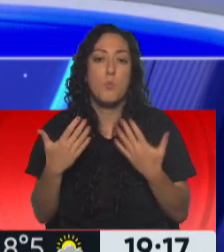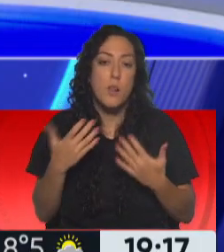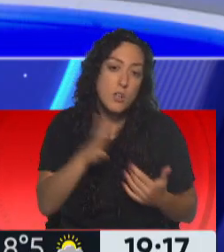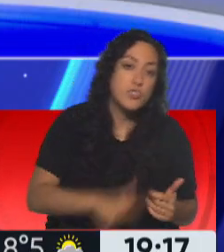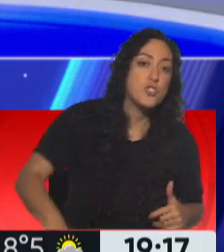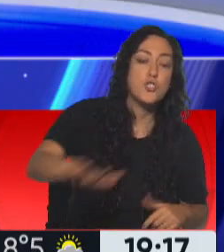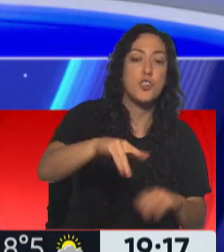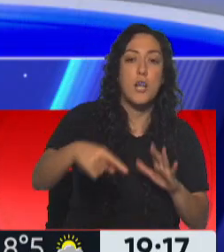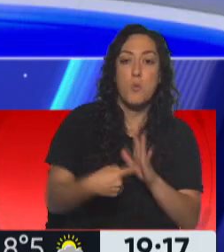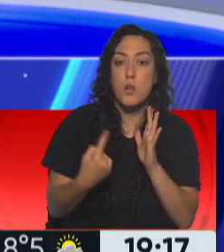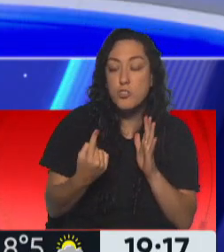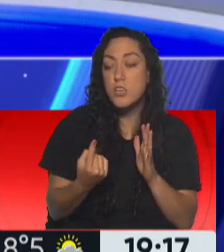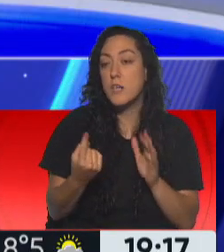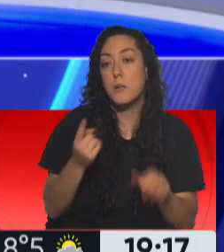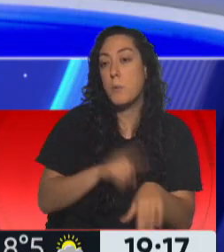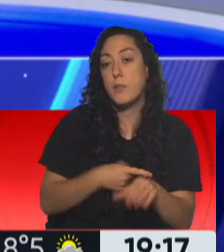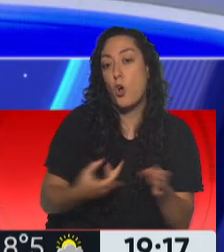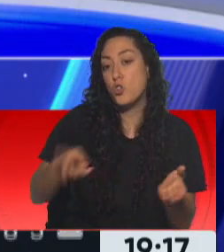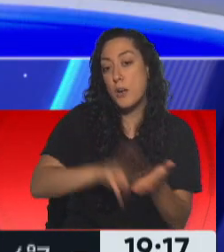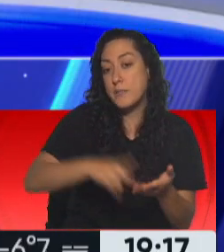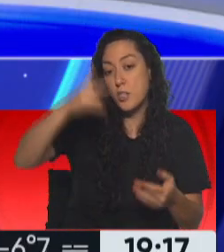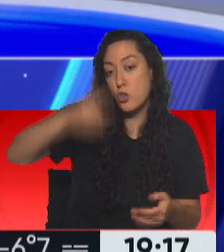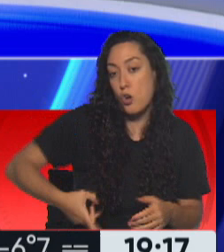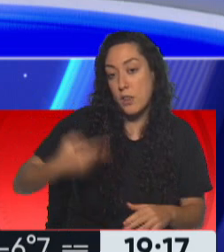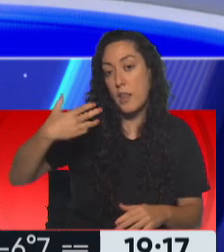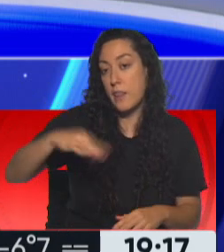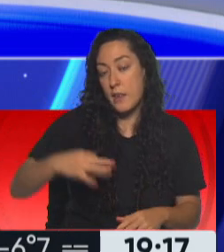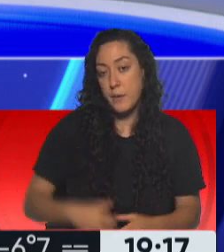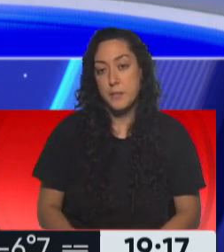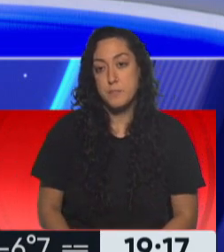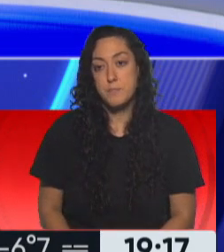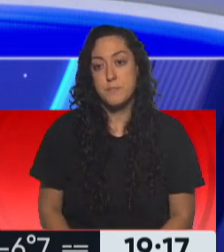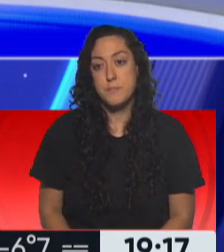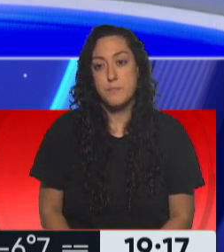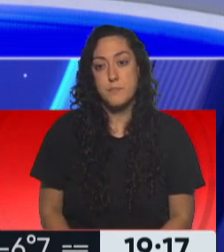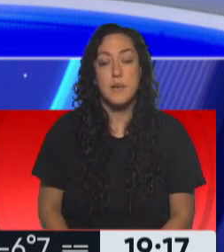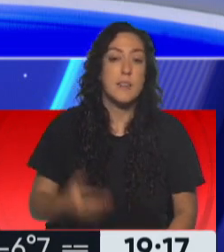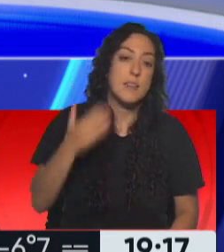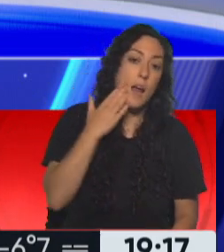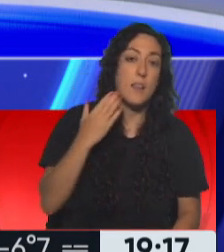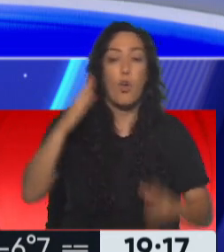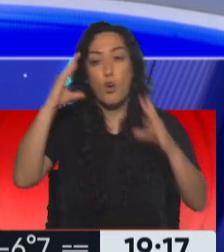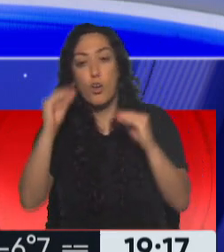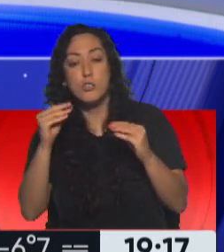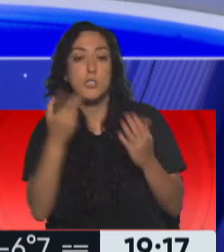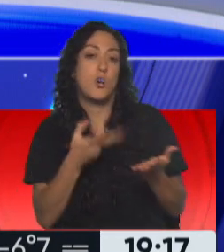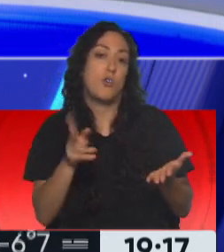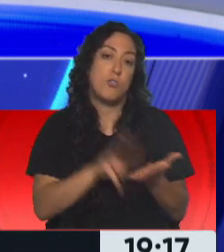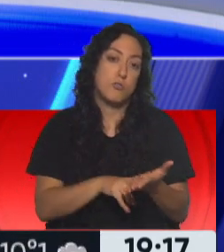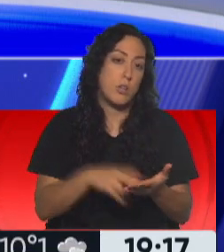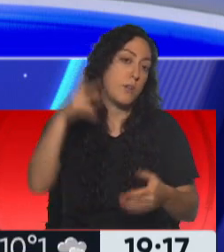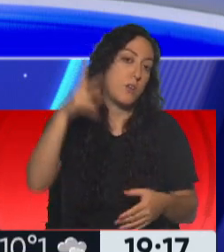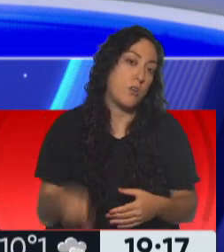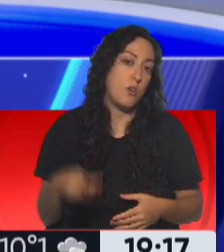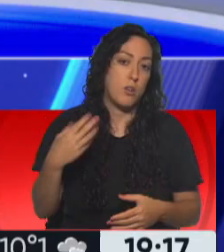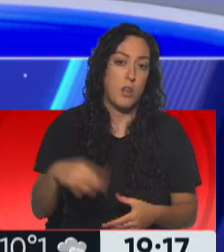la ciudad de Buenos Aires, en algún momento del día, de esta jornada de la tarde o noche, va a volver a sufrir un